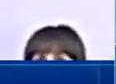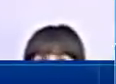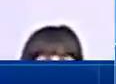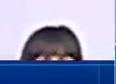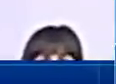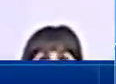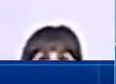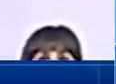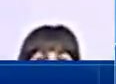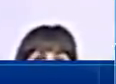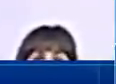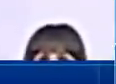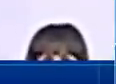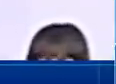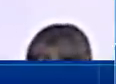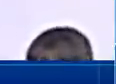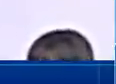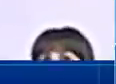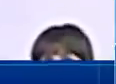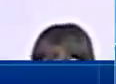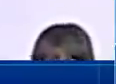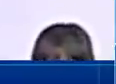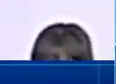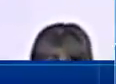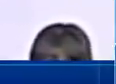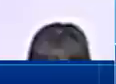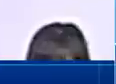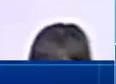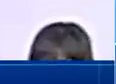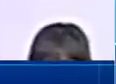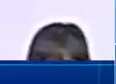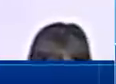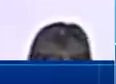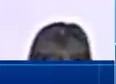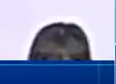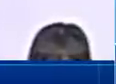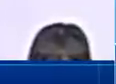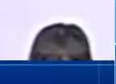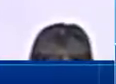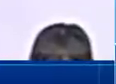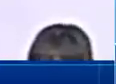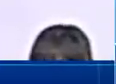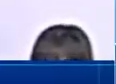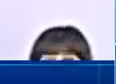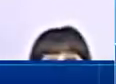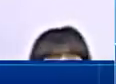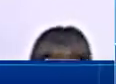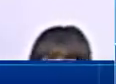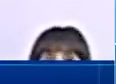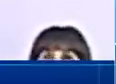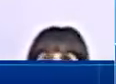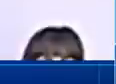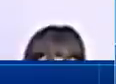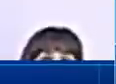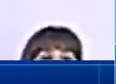del Ejecutivo. En todo caso, usted ha puesto distintas condiciones. Puso la condición de ese Gobierno, en fin, en